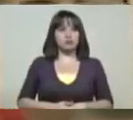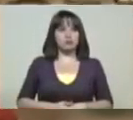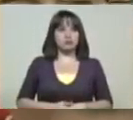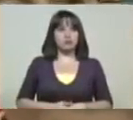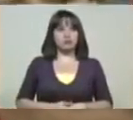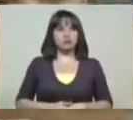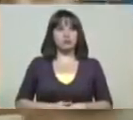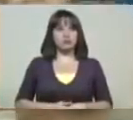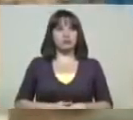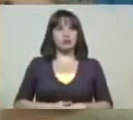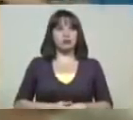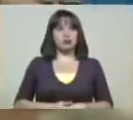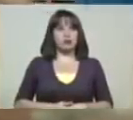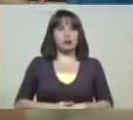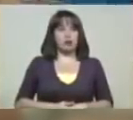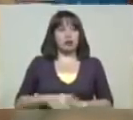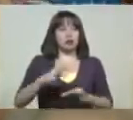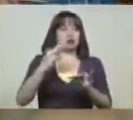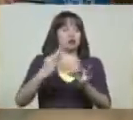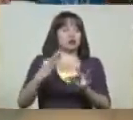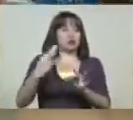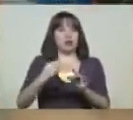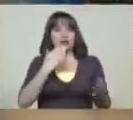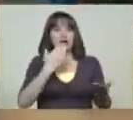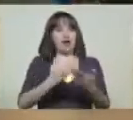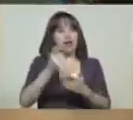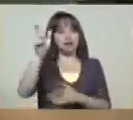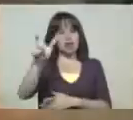Y afortunadamente, Fernando, gracias a ti,